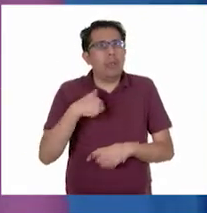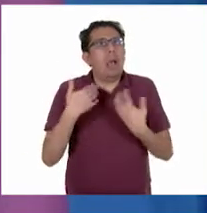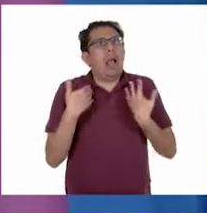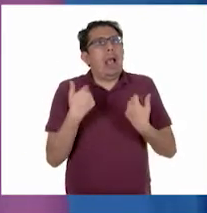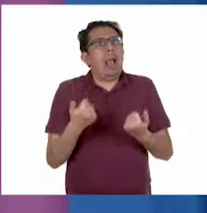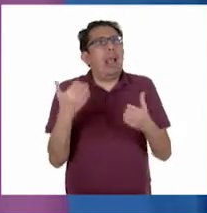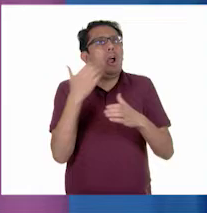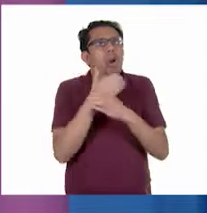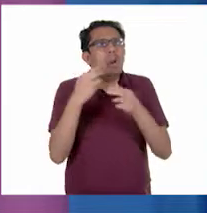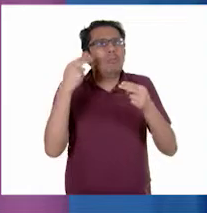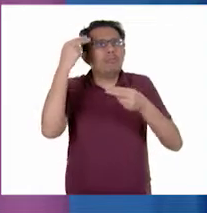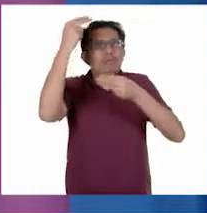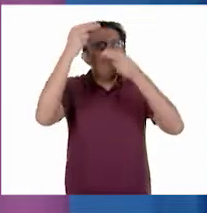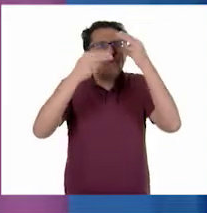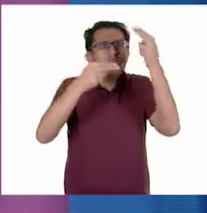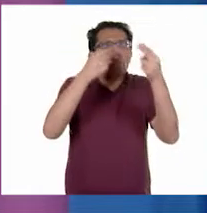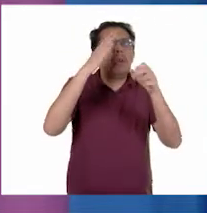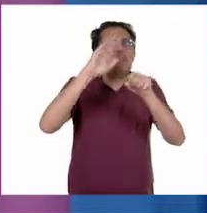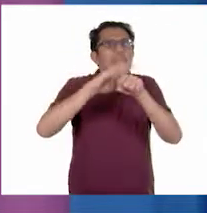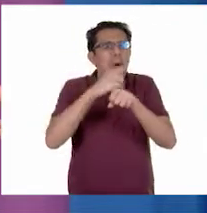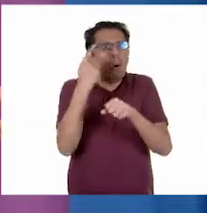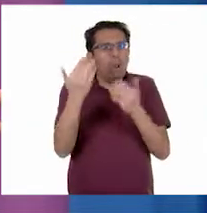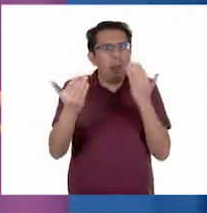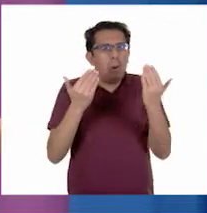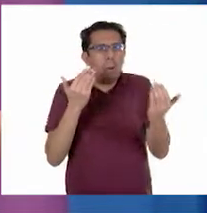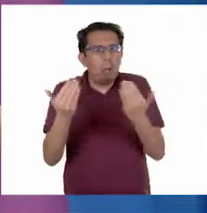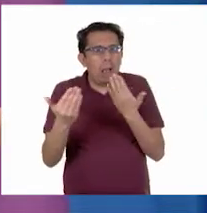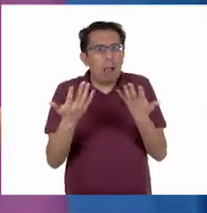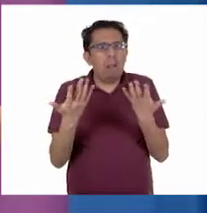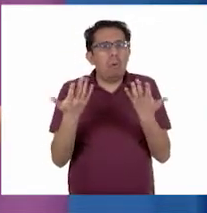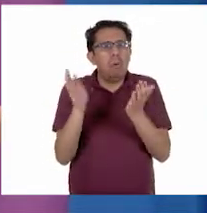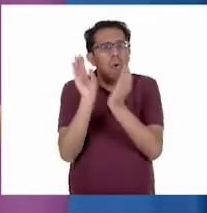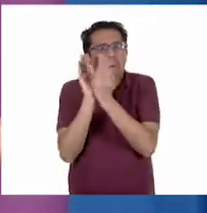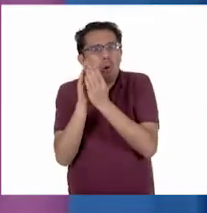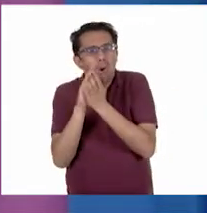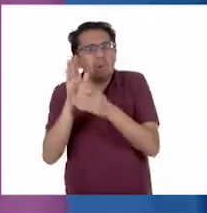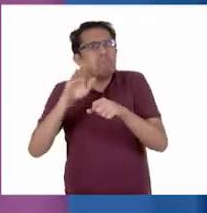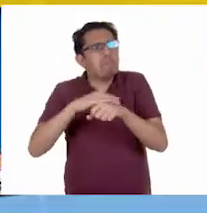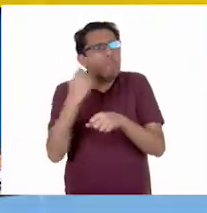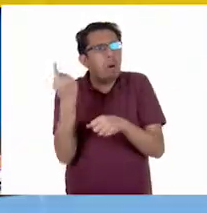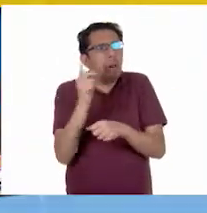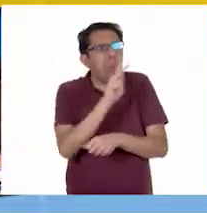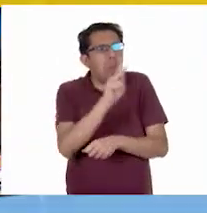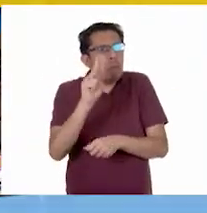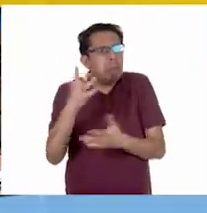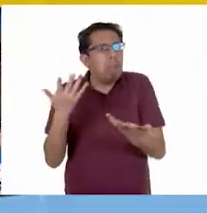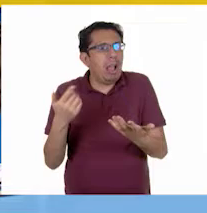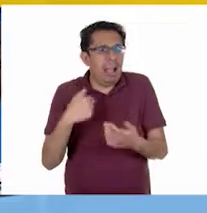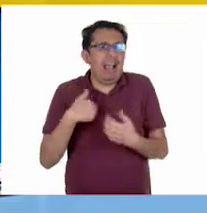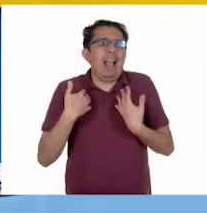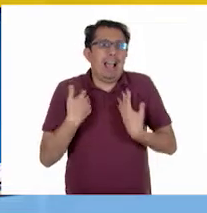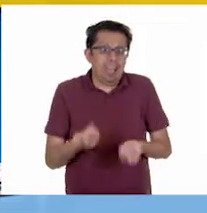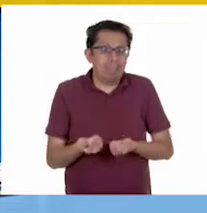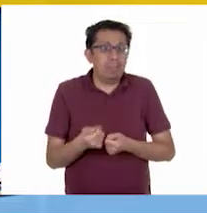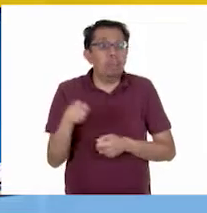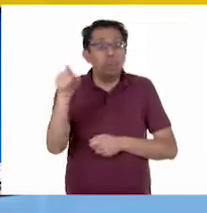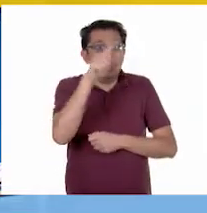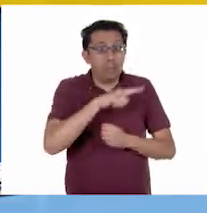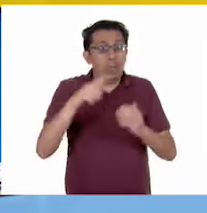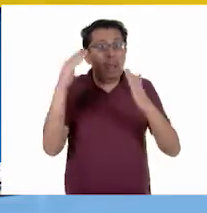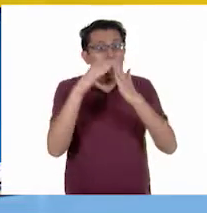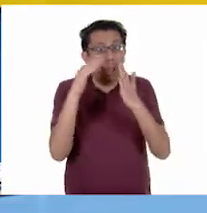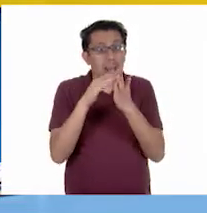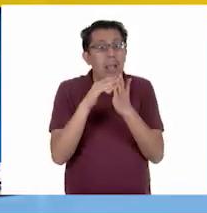nubes, que no entendía muy bien por qué las comparaba el autor con conchas. Muy bien. Y en casa, por favor,